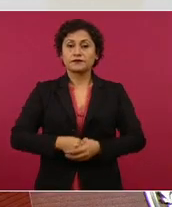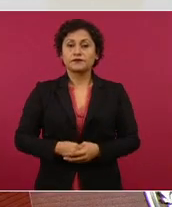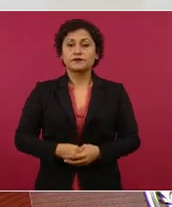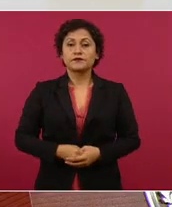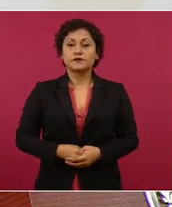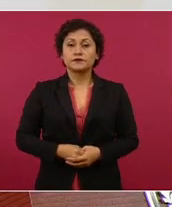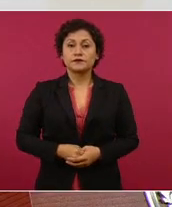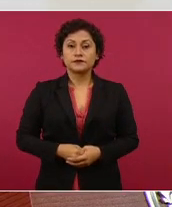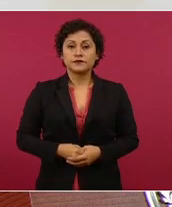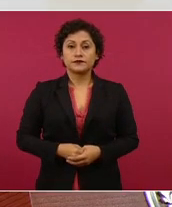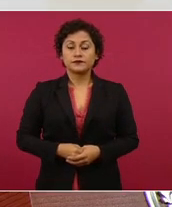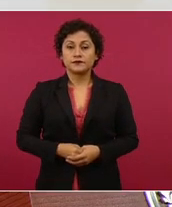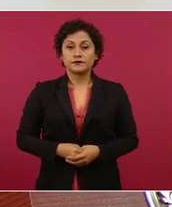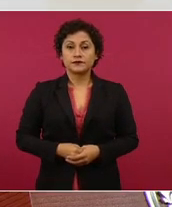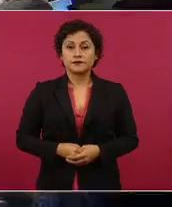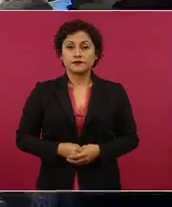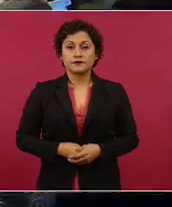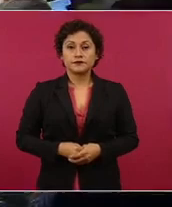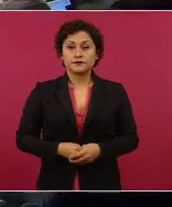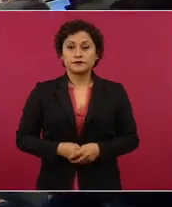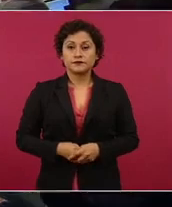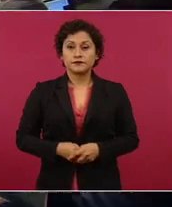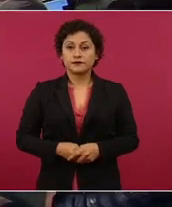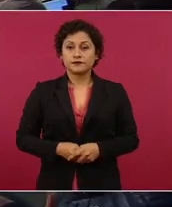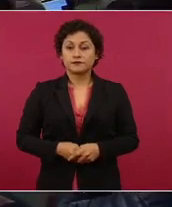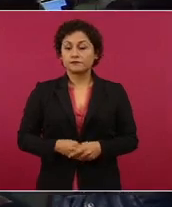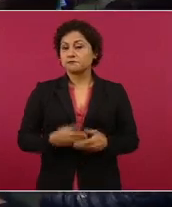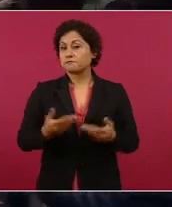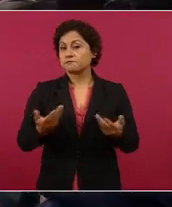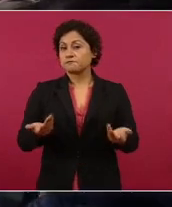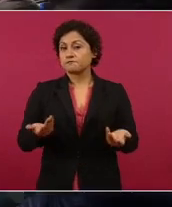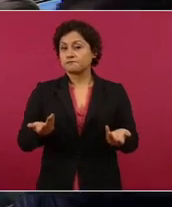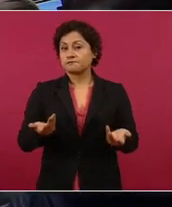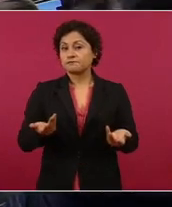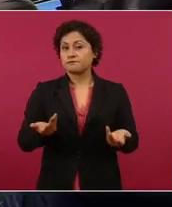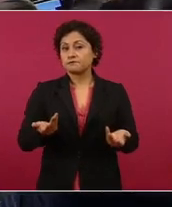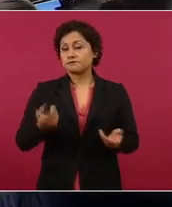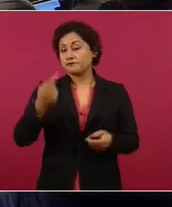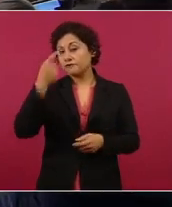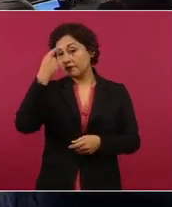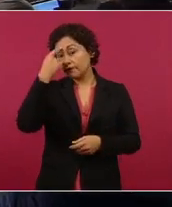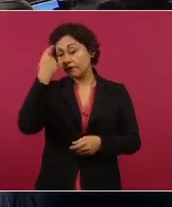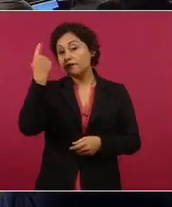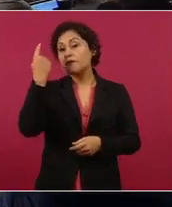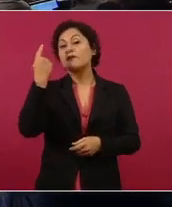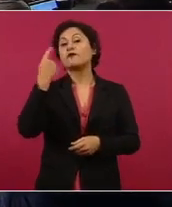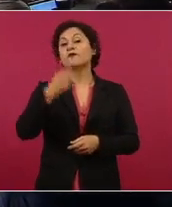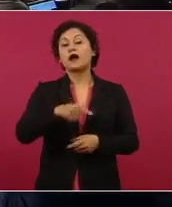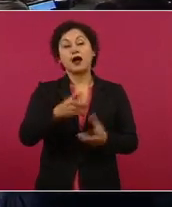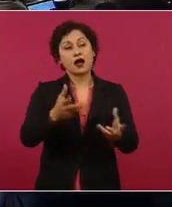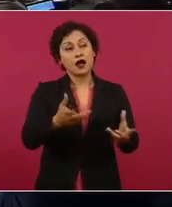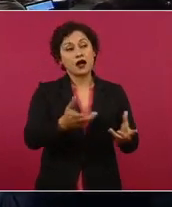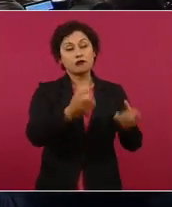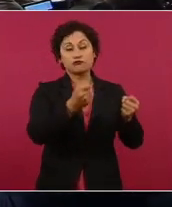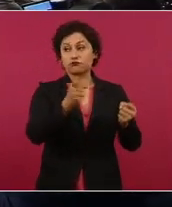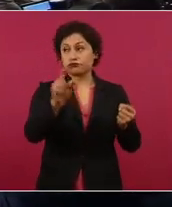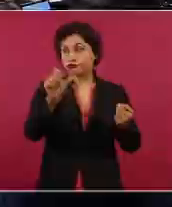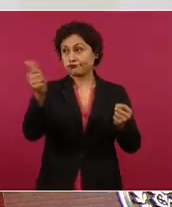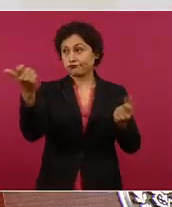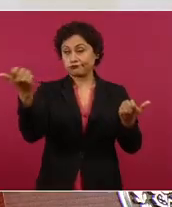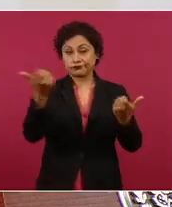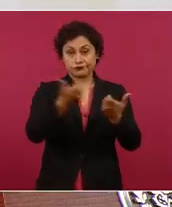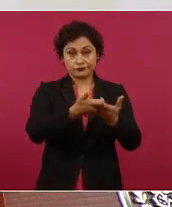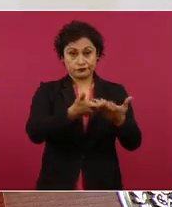y que no se arruine esa